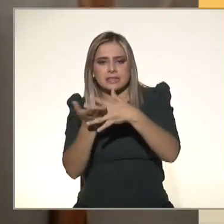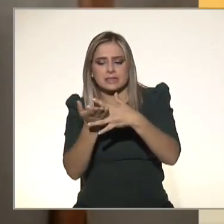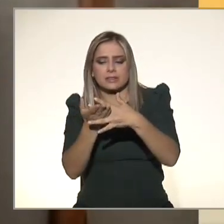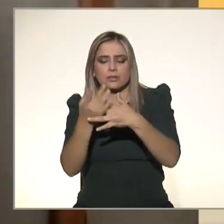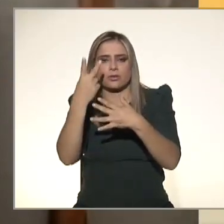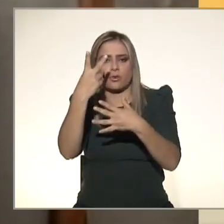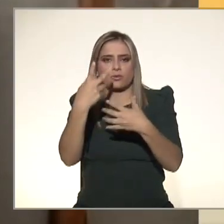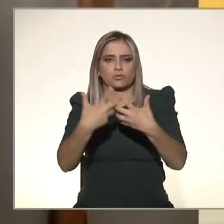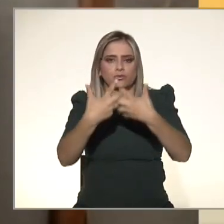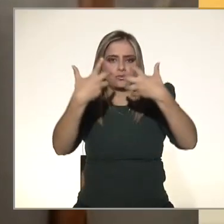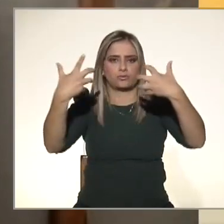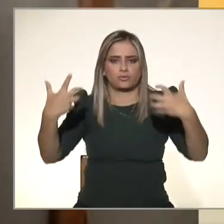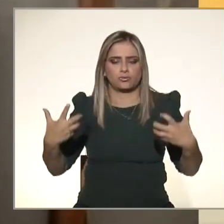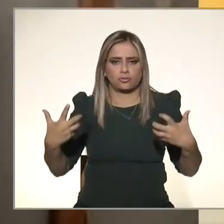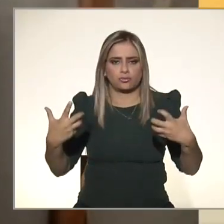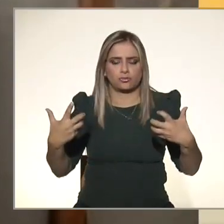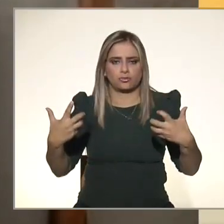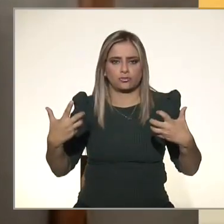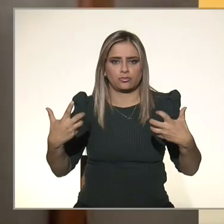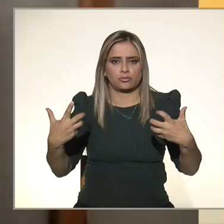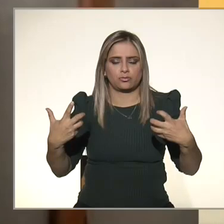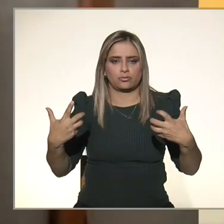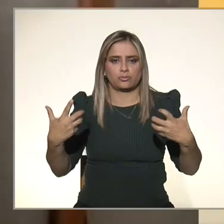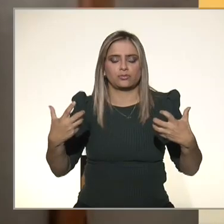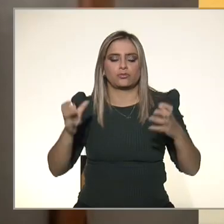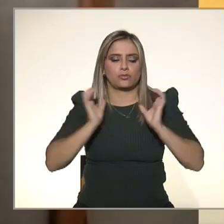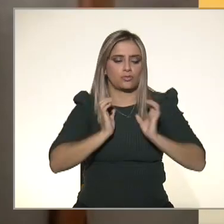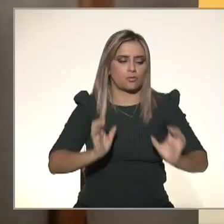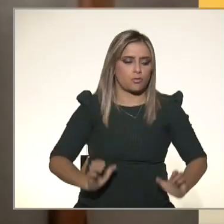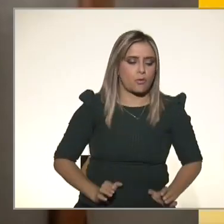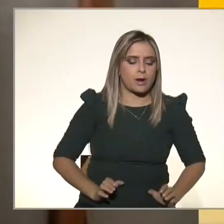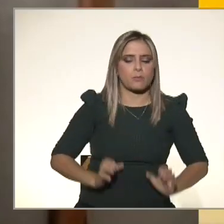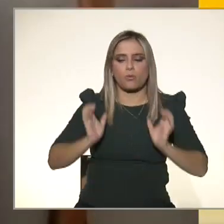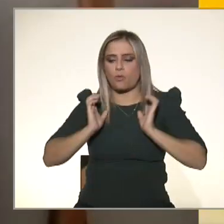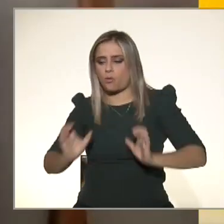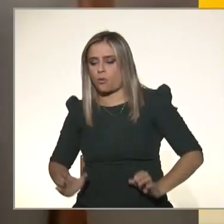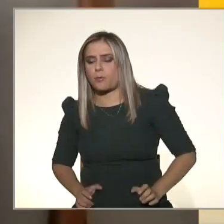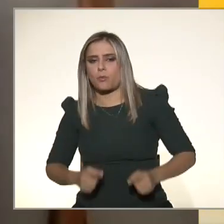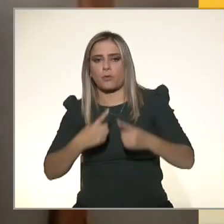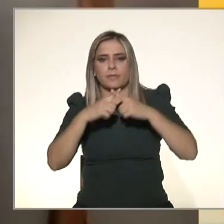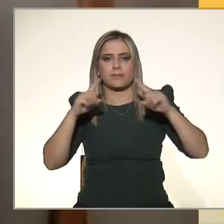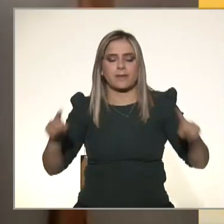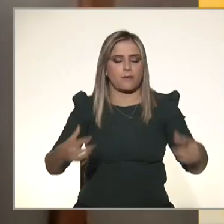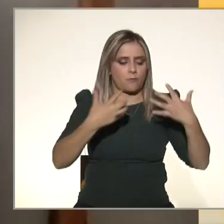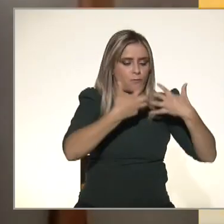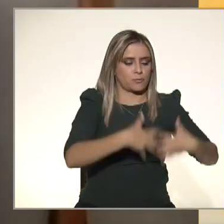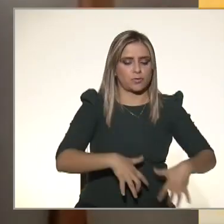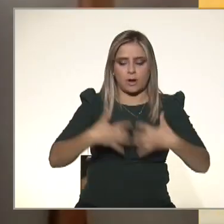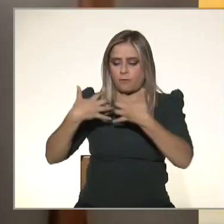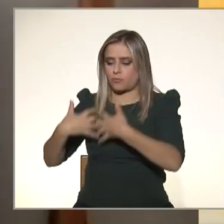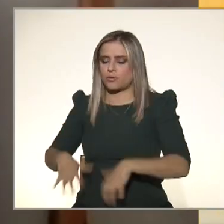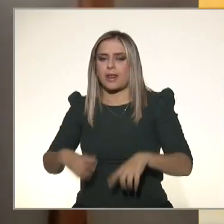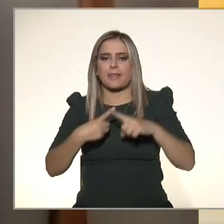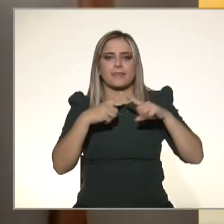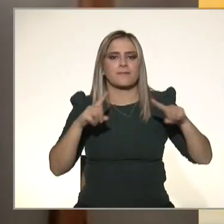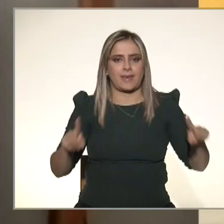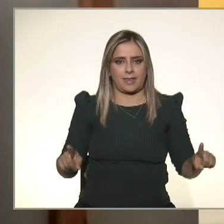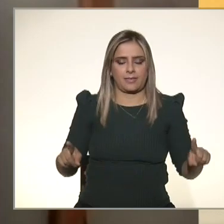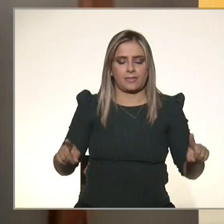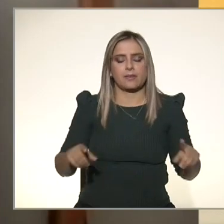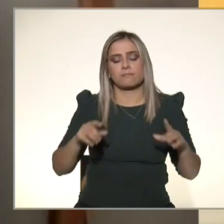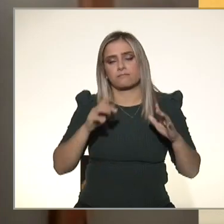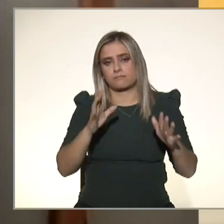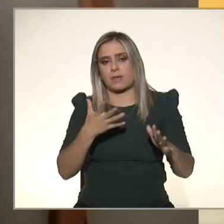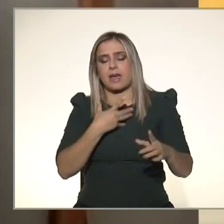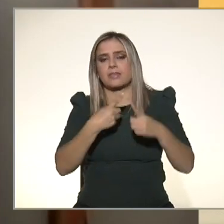dos, alude a diferencias orgánicas y funcionales de las personas. Así, por ejemplo, encontramos diferencias porque